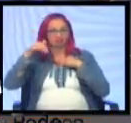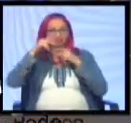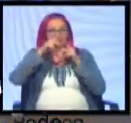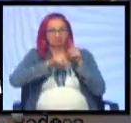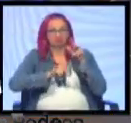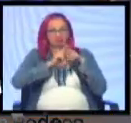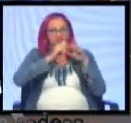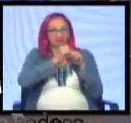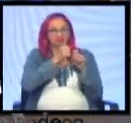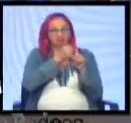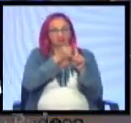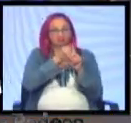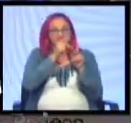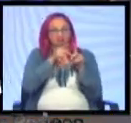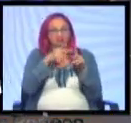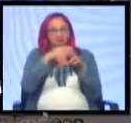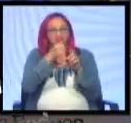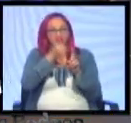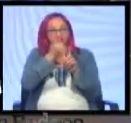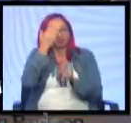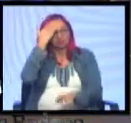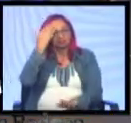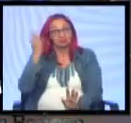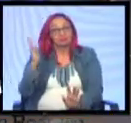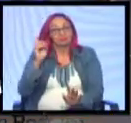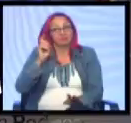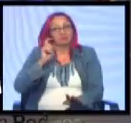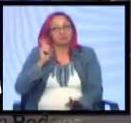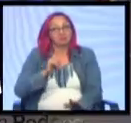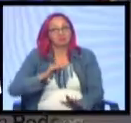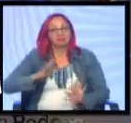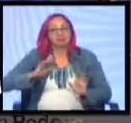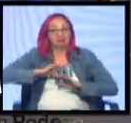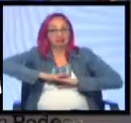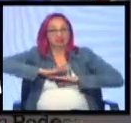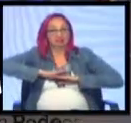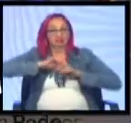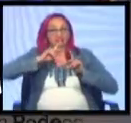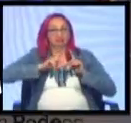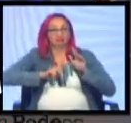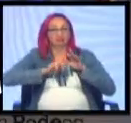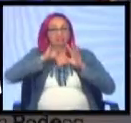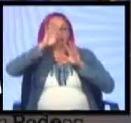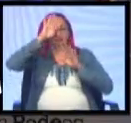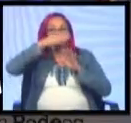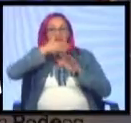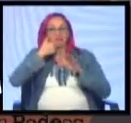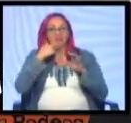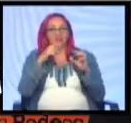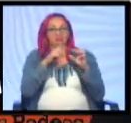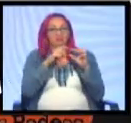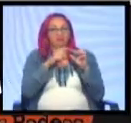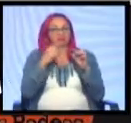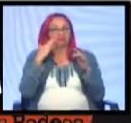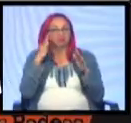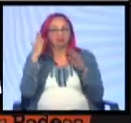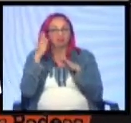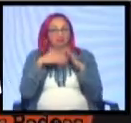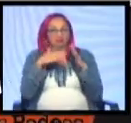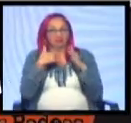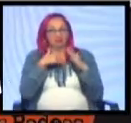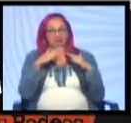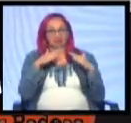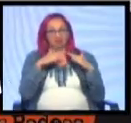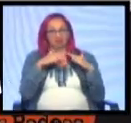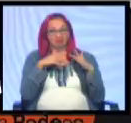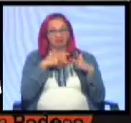Wow. Hay gente que hace eso porque necesito llenar una necesidad. Hay gente que se le ocurre, voy a querer rifar, algo que tengo en la